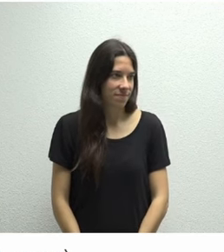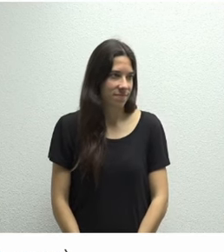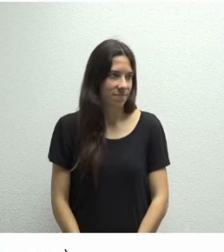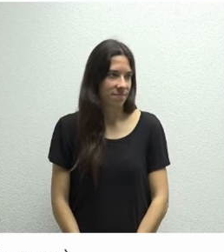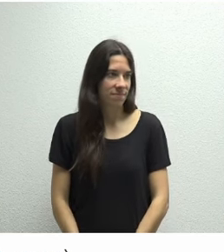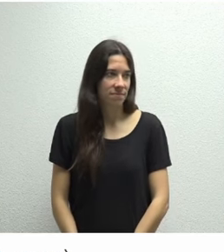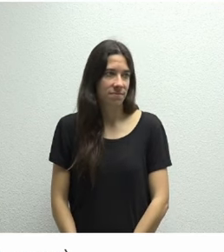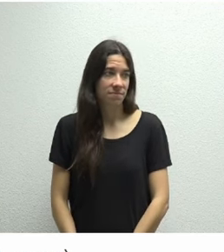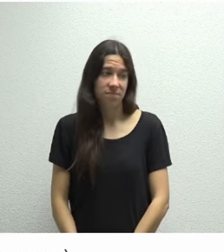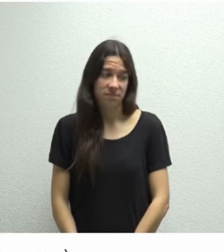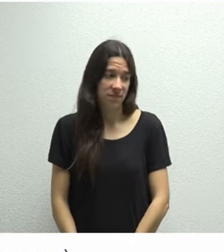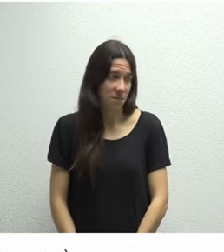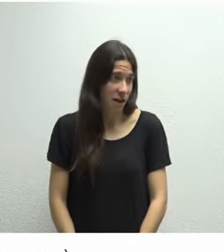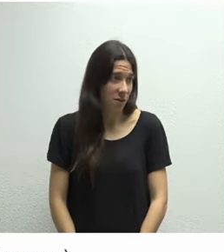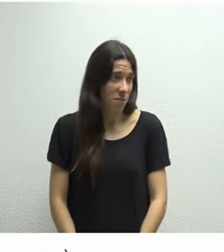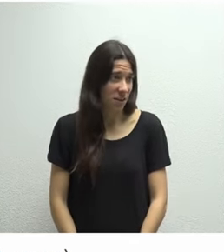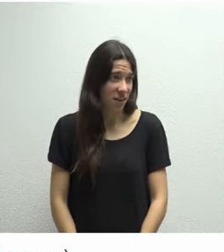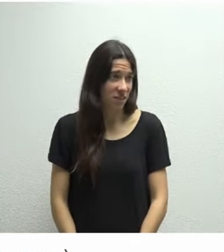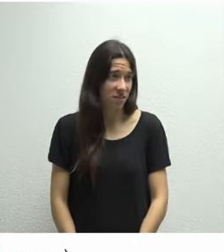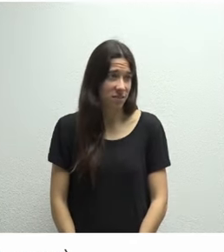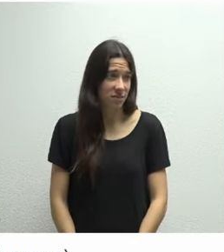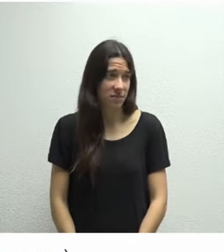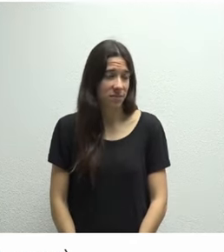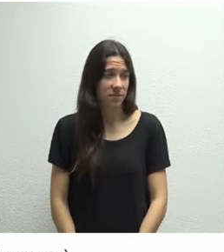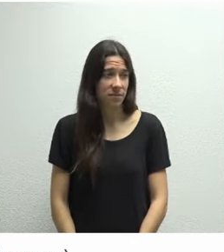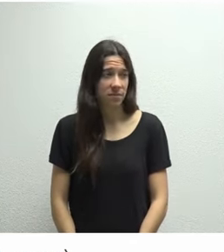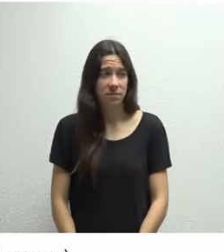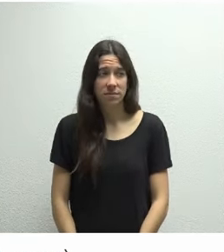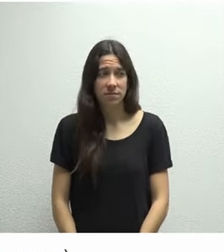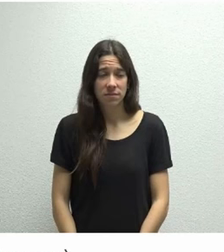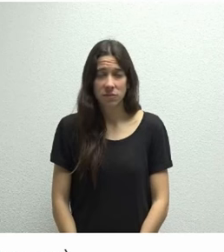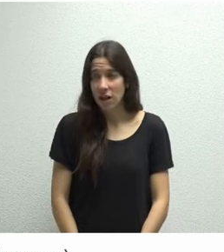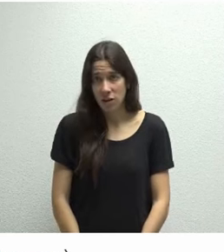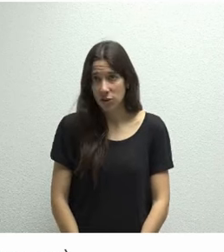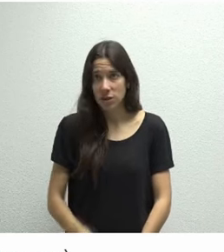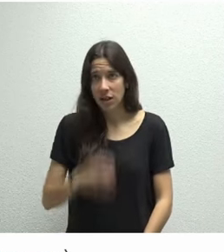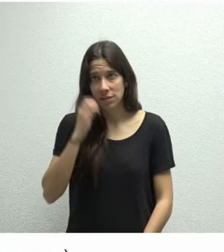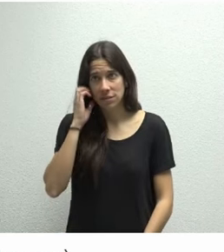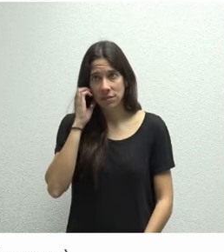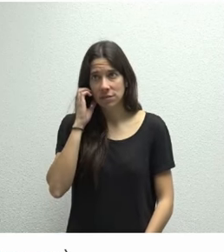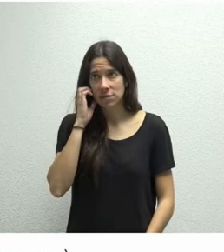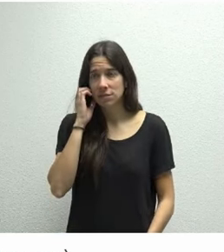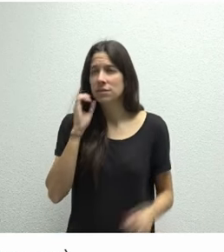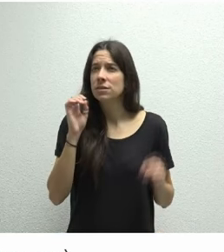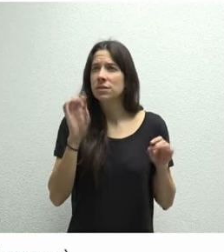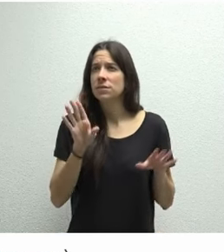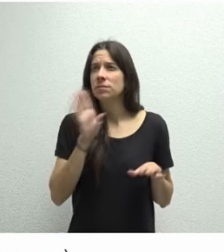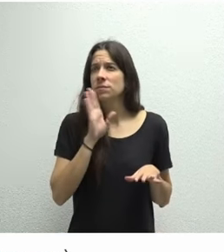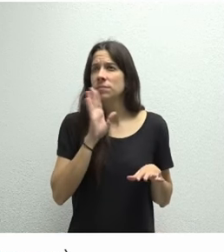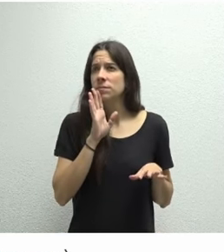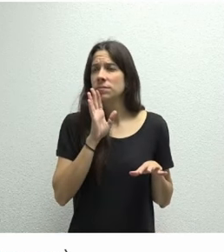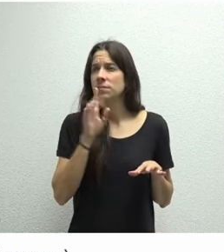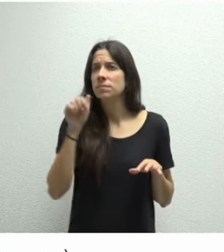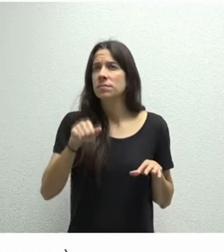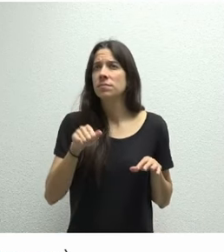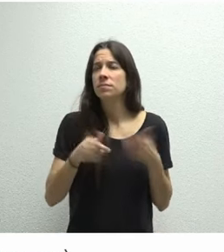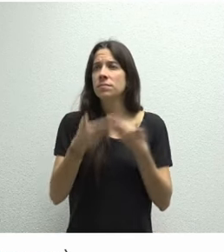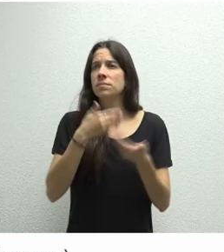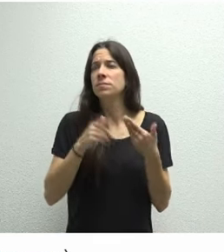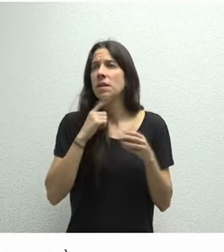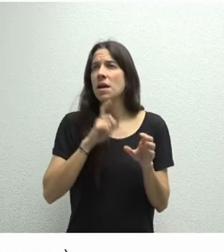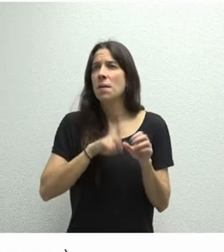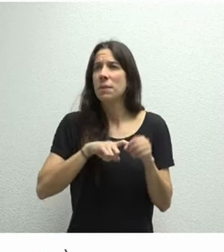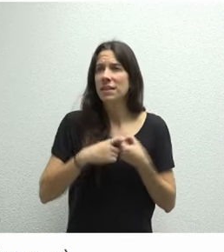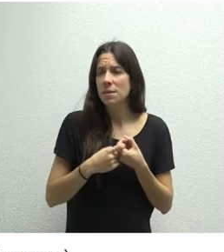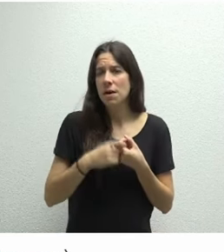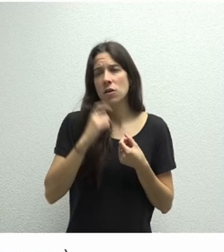demás Vale pues nada ya para terminar como os decía antes dentro de esta coordinación eh han participado participan